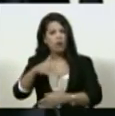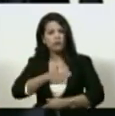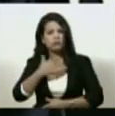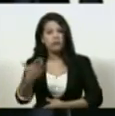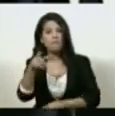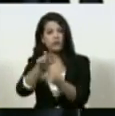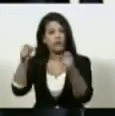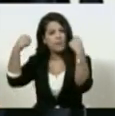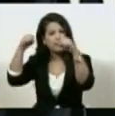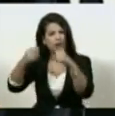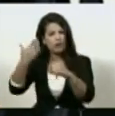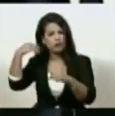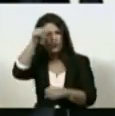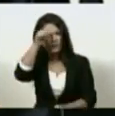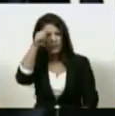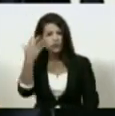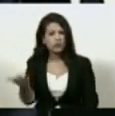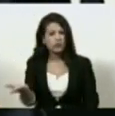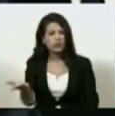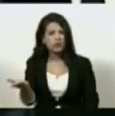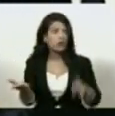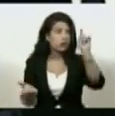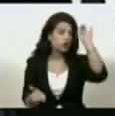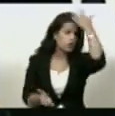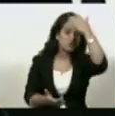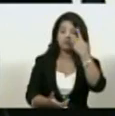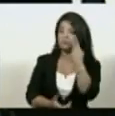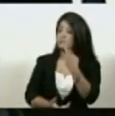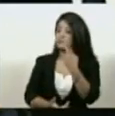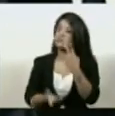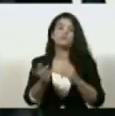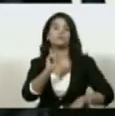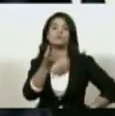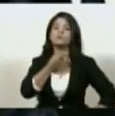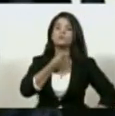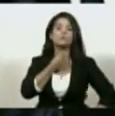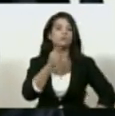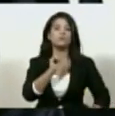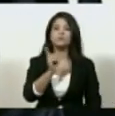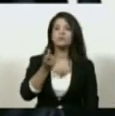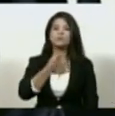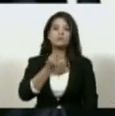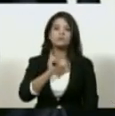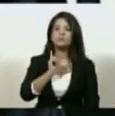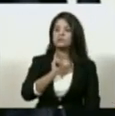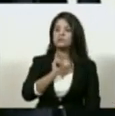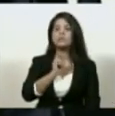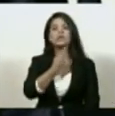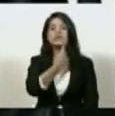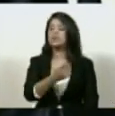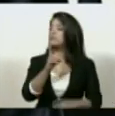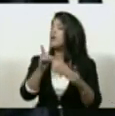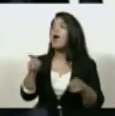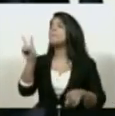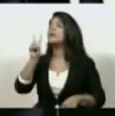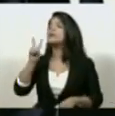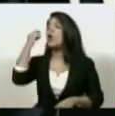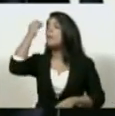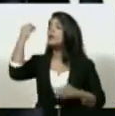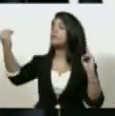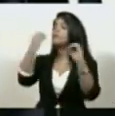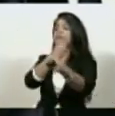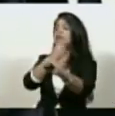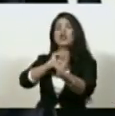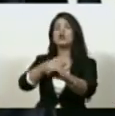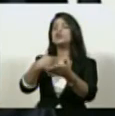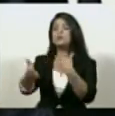un ensayo. Y el señor Trump no le gustó. El señor Trump decide que el pueblo venezolano no opina como él quiere y él dice